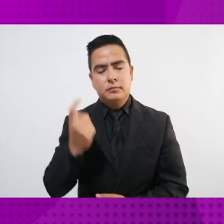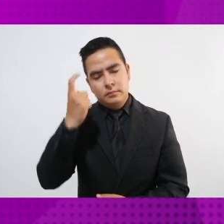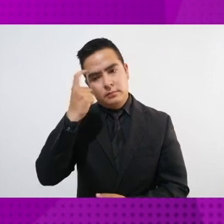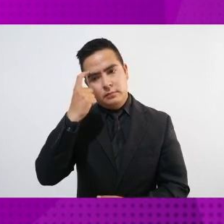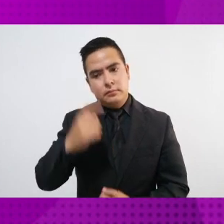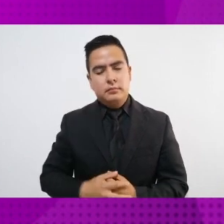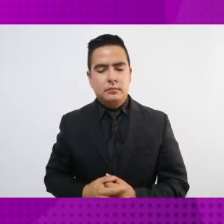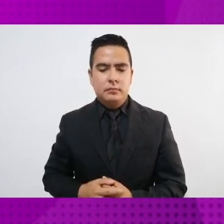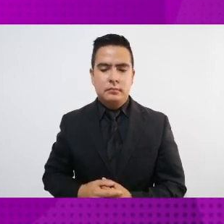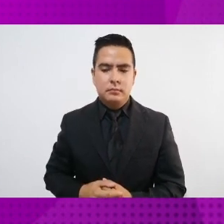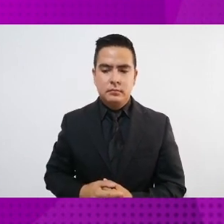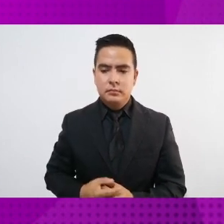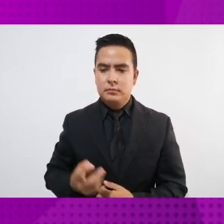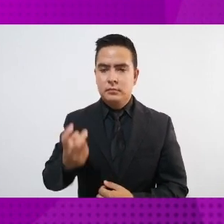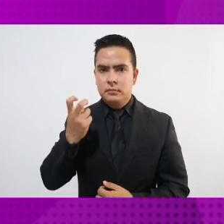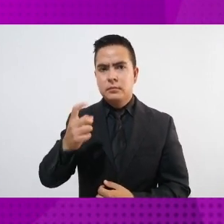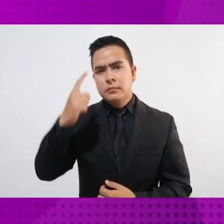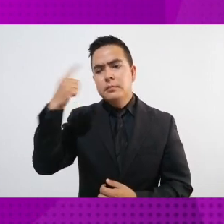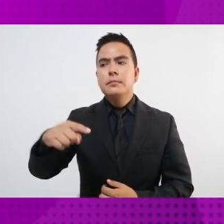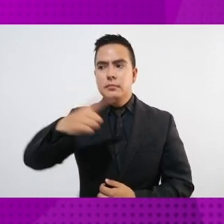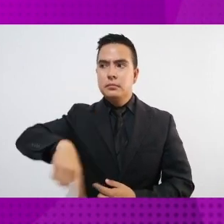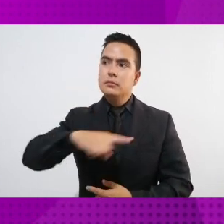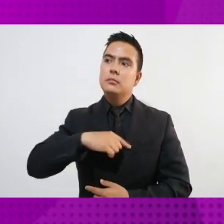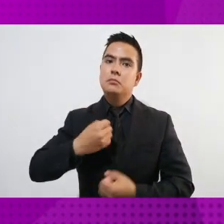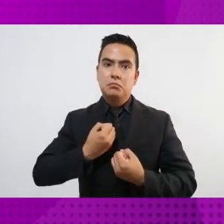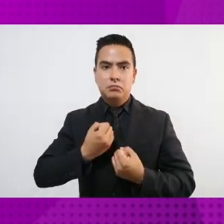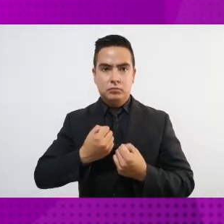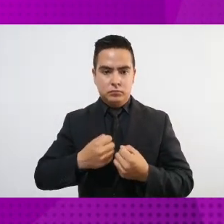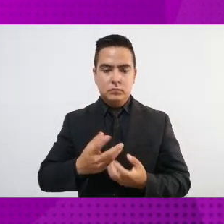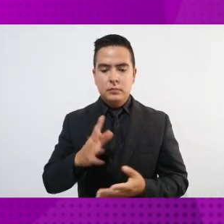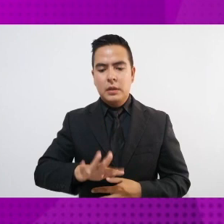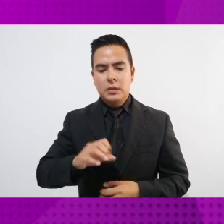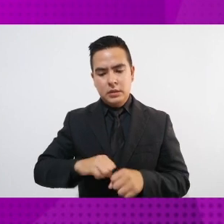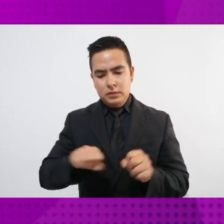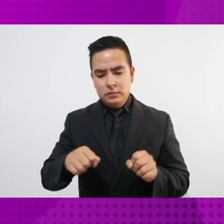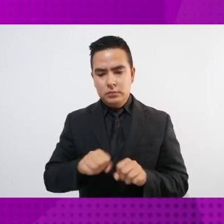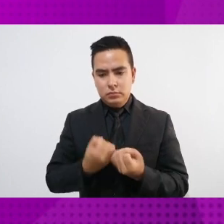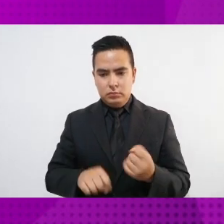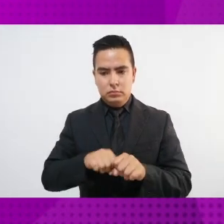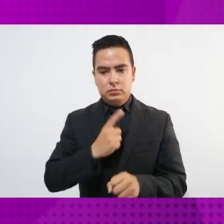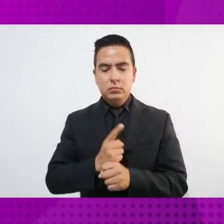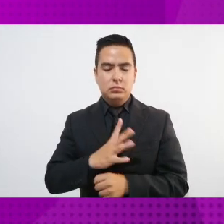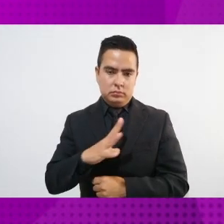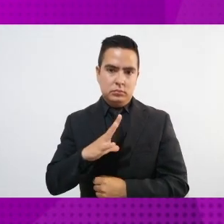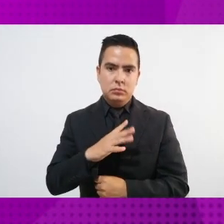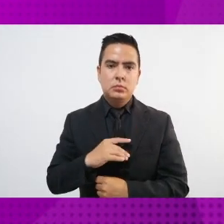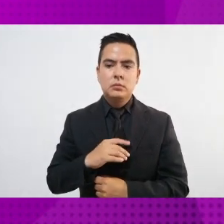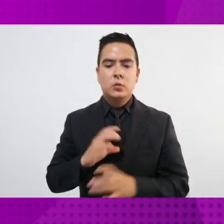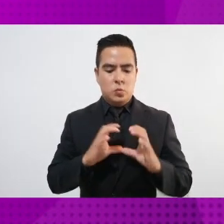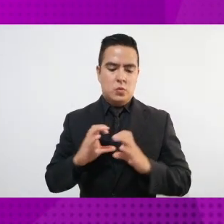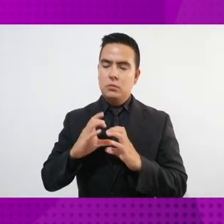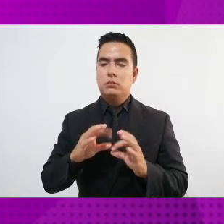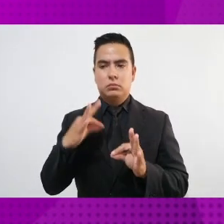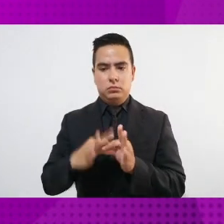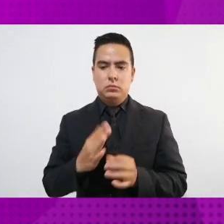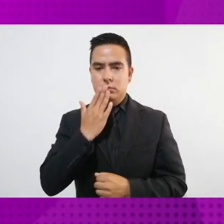materia, pero con un piso más seguro de que no estaremos en el mismo punto en el que nos encontramos hoy. Ese